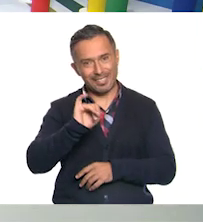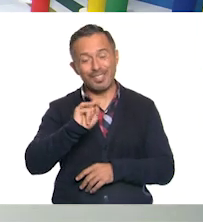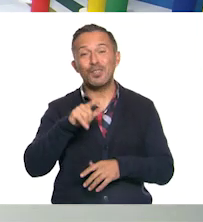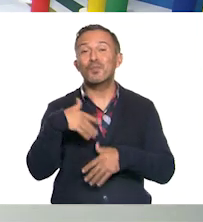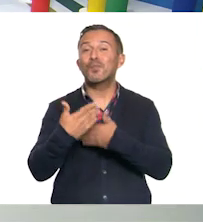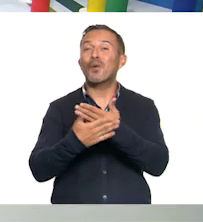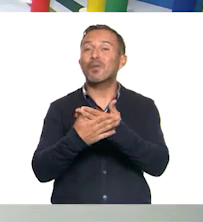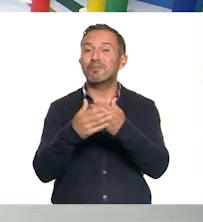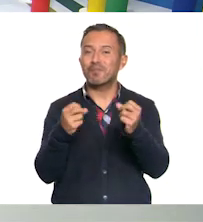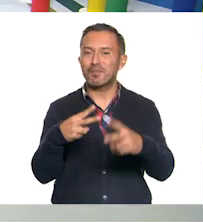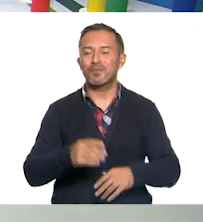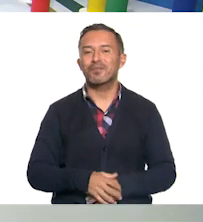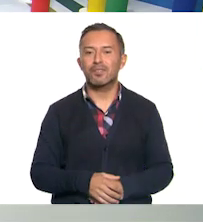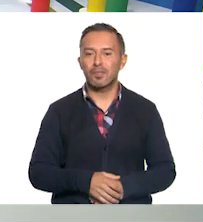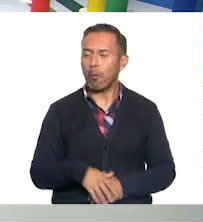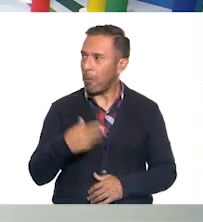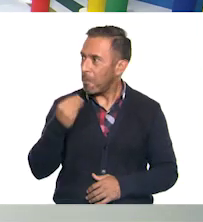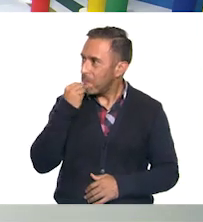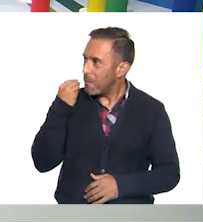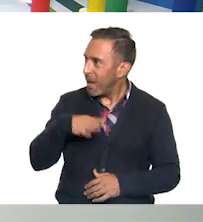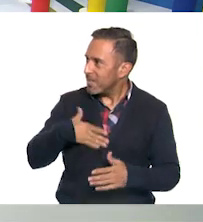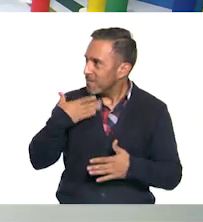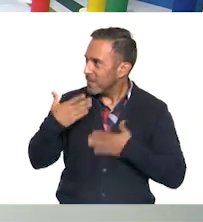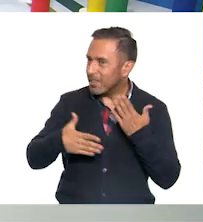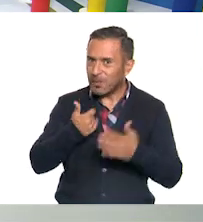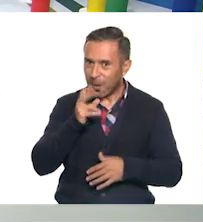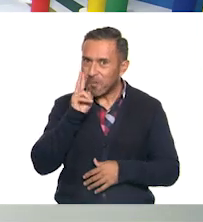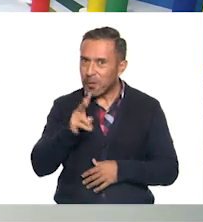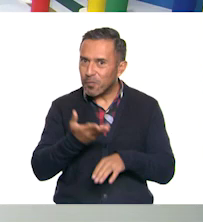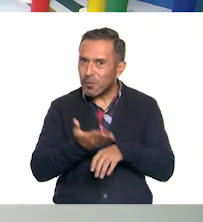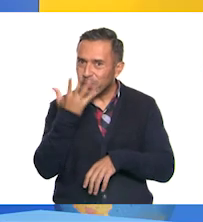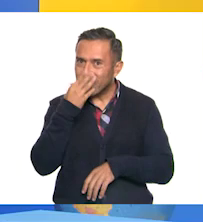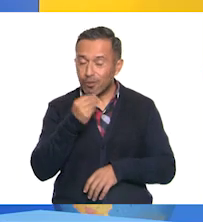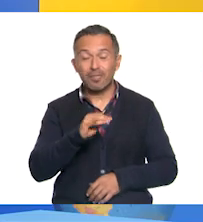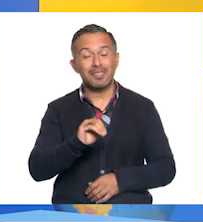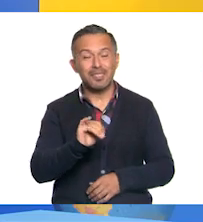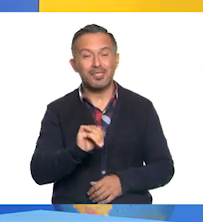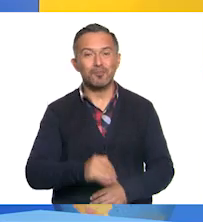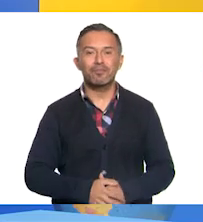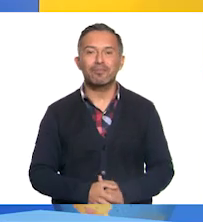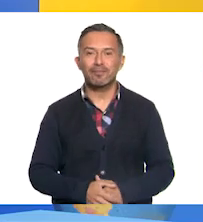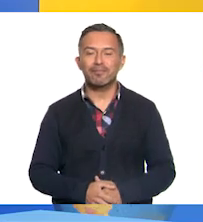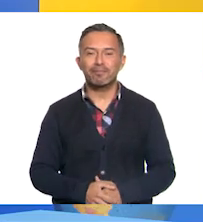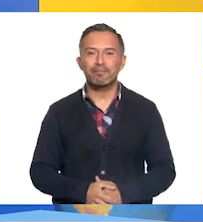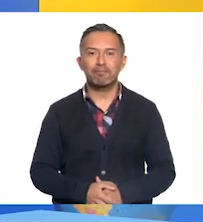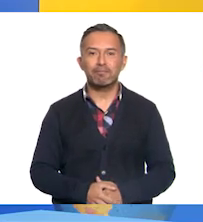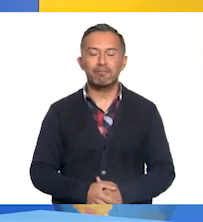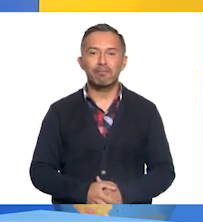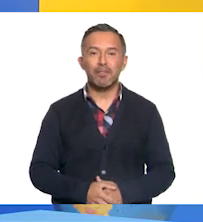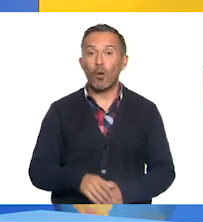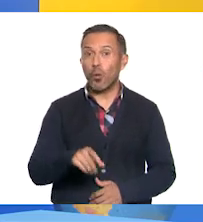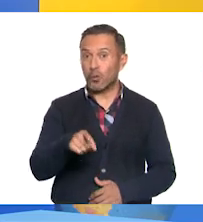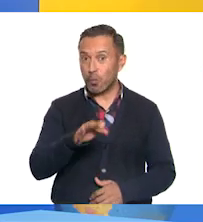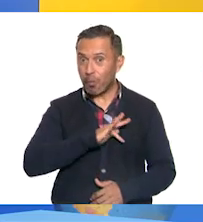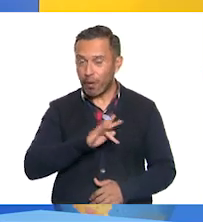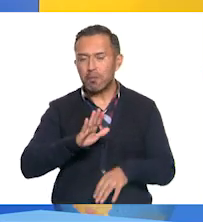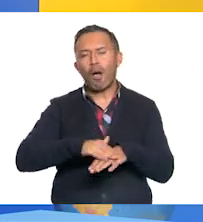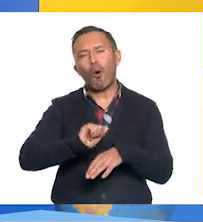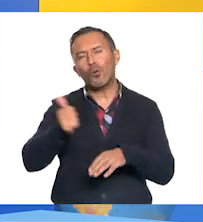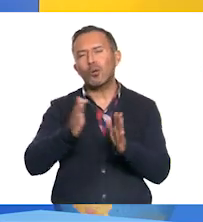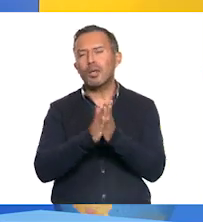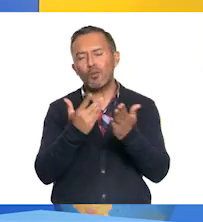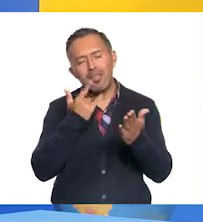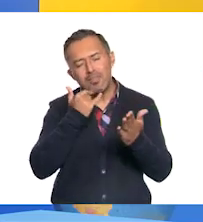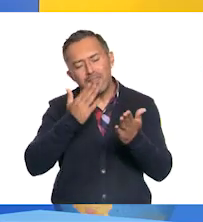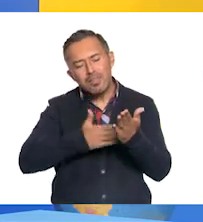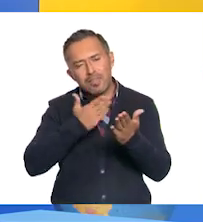¡Hasta la próxima! ¡Qué divertido! Y quedó muy bonito. Así es, muy bien. Si te es posible, consulta otros libros y comenta el